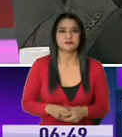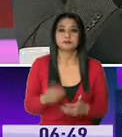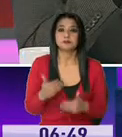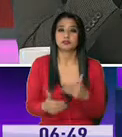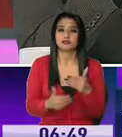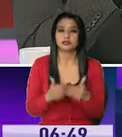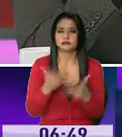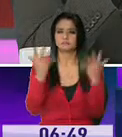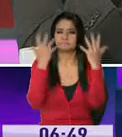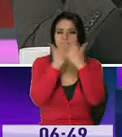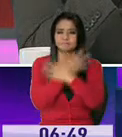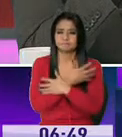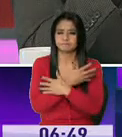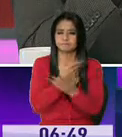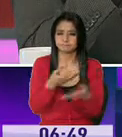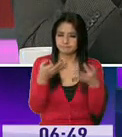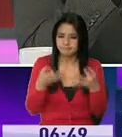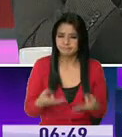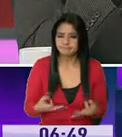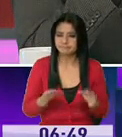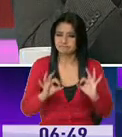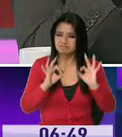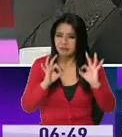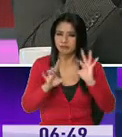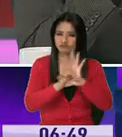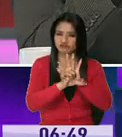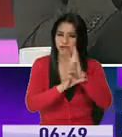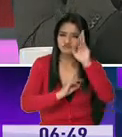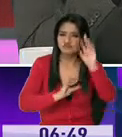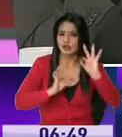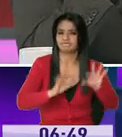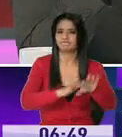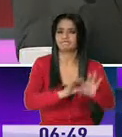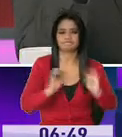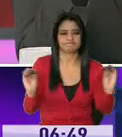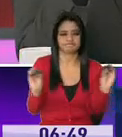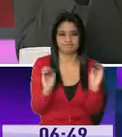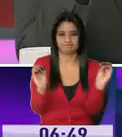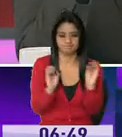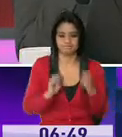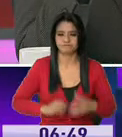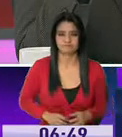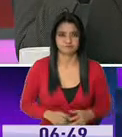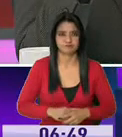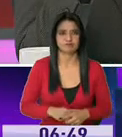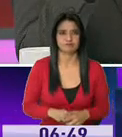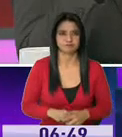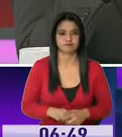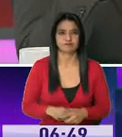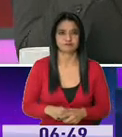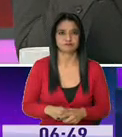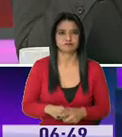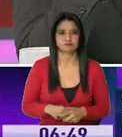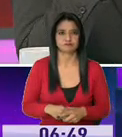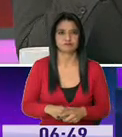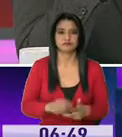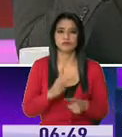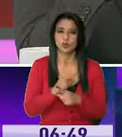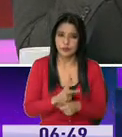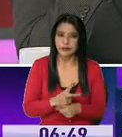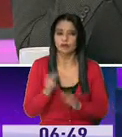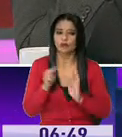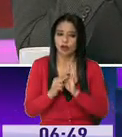que esta compañía permaneció en inactividad hasta el año 2019. Durante los 6 últimos años no tenía ningún pago de impuestos por ninguna